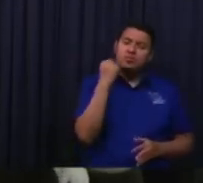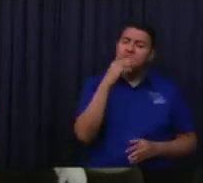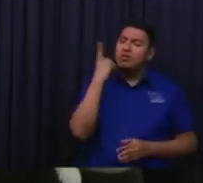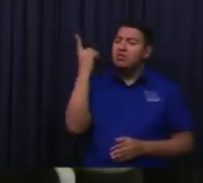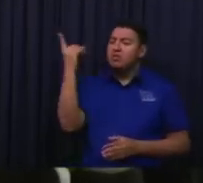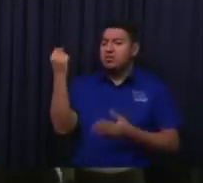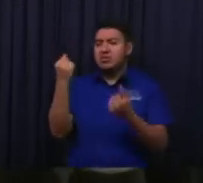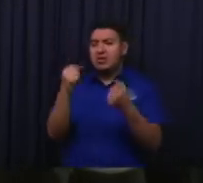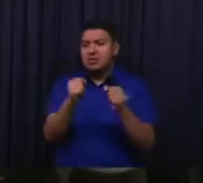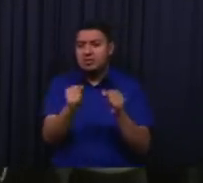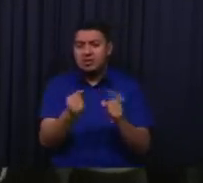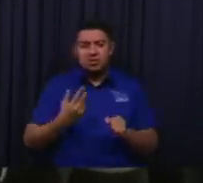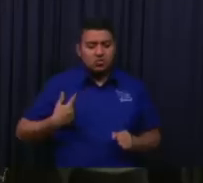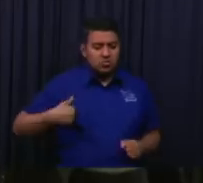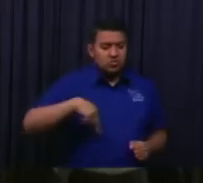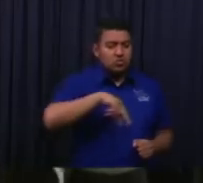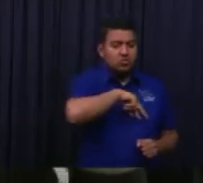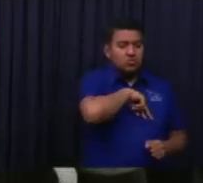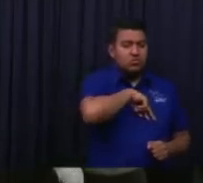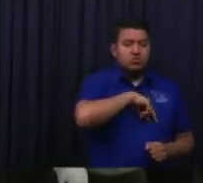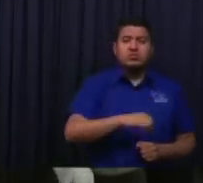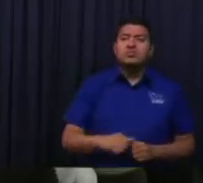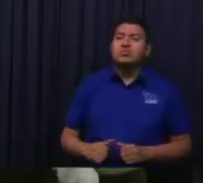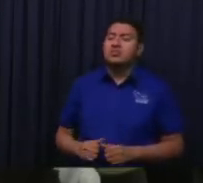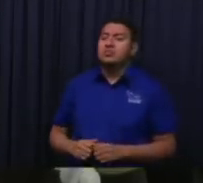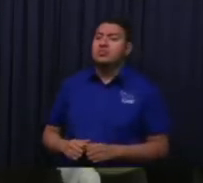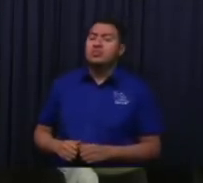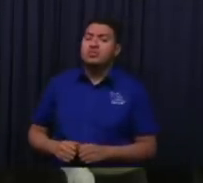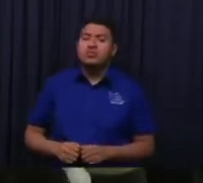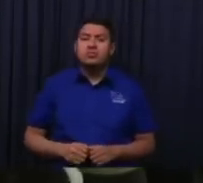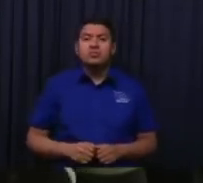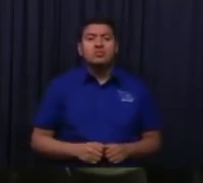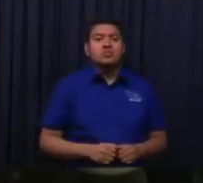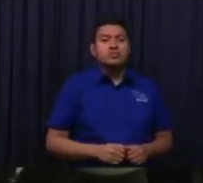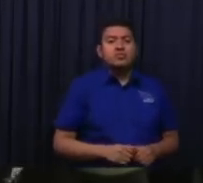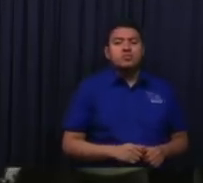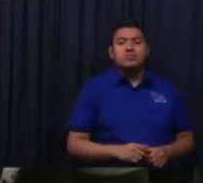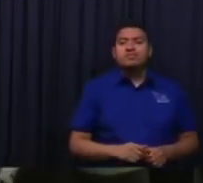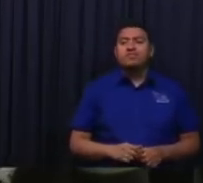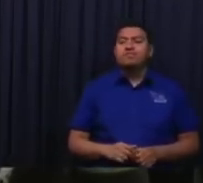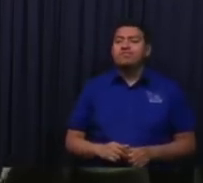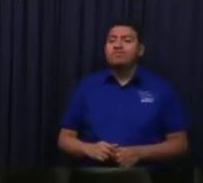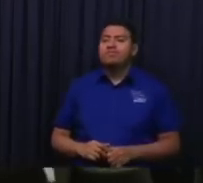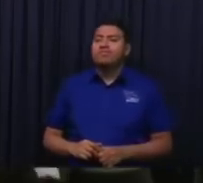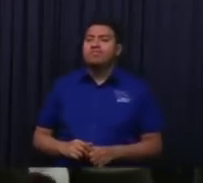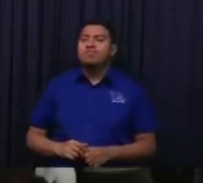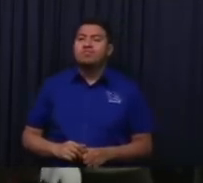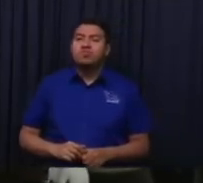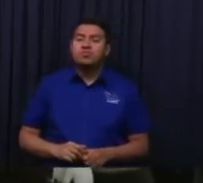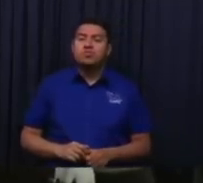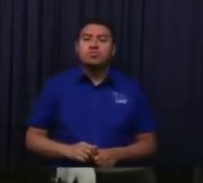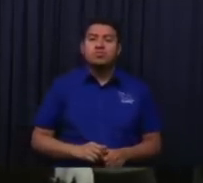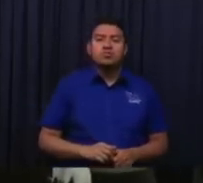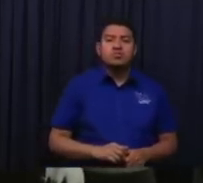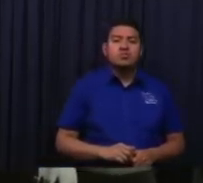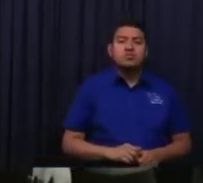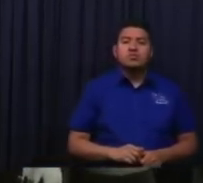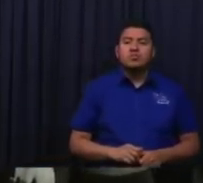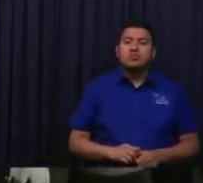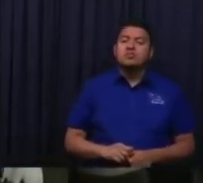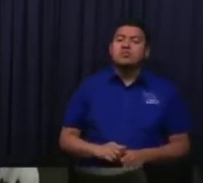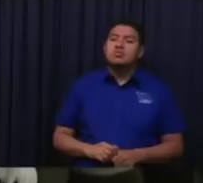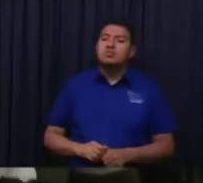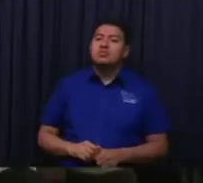vida, no me la quitan, porque fue por amor. ¿Alguien más viene? Aquí viene otra